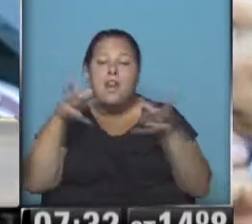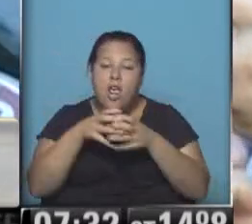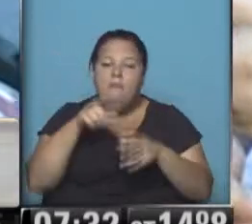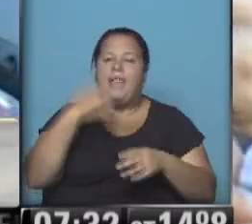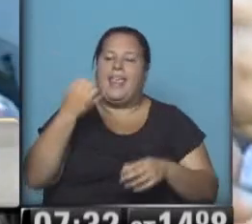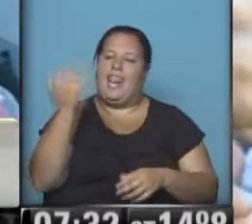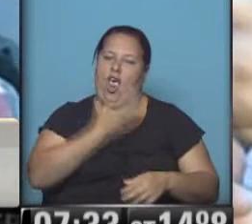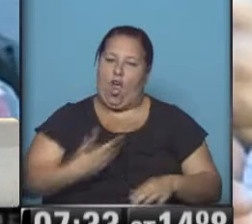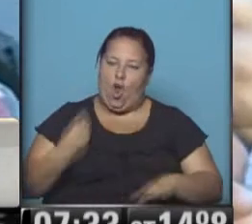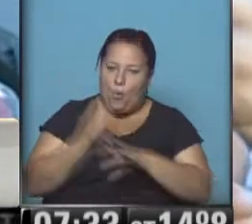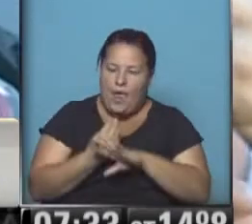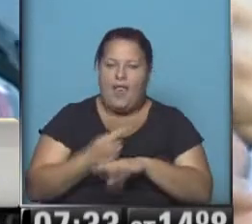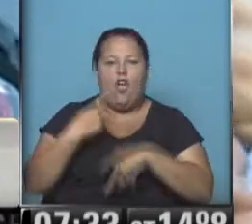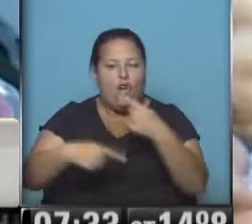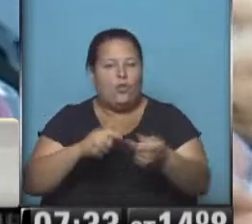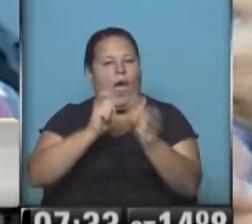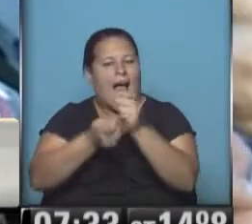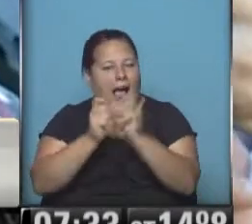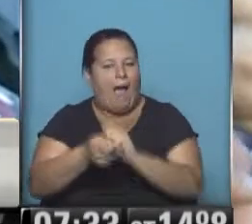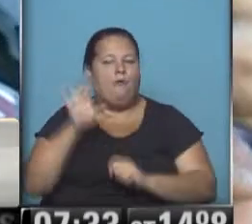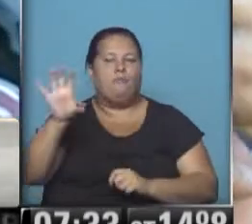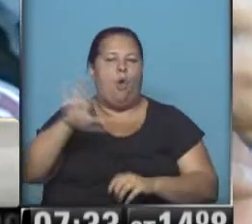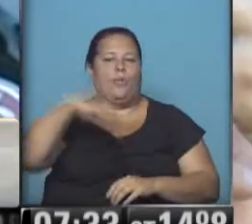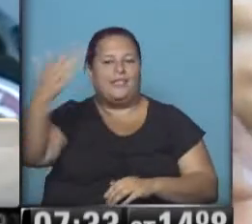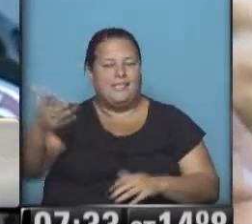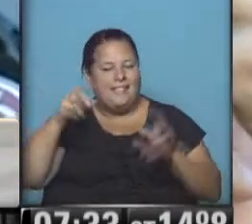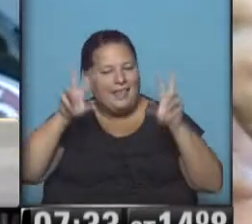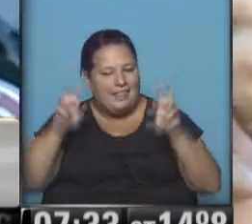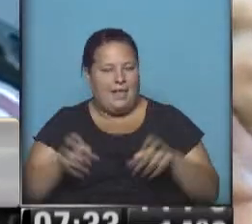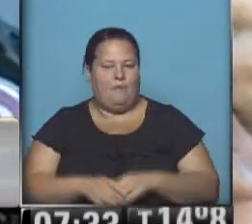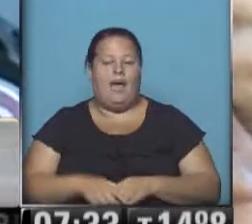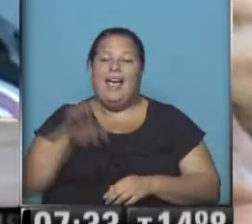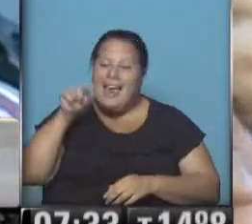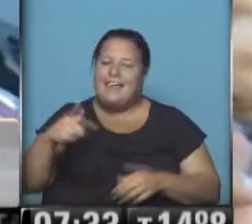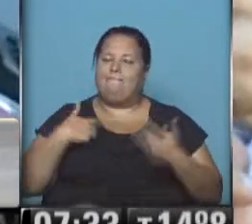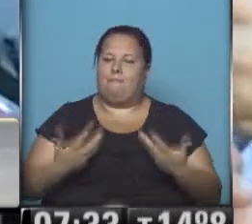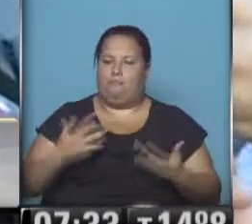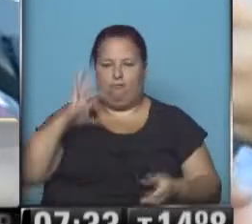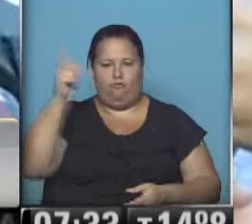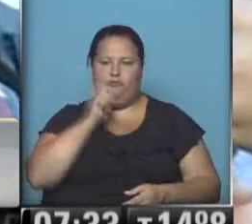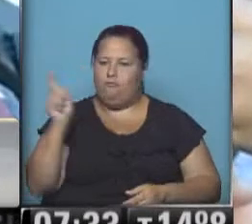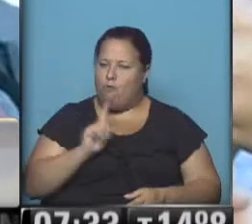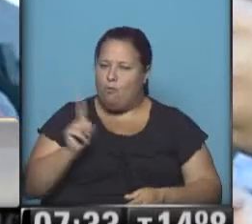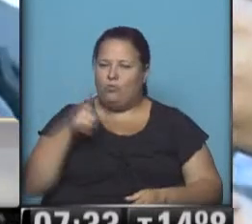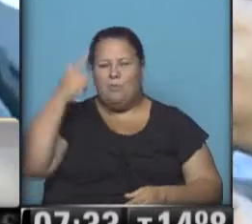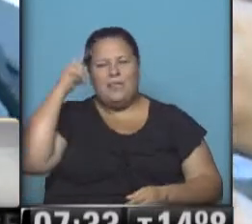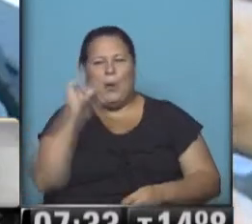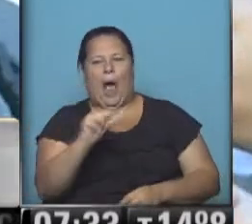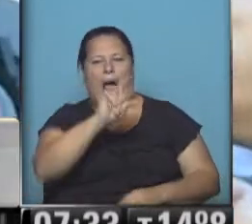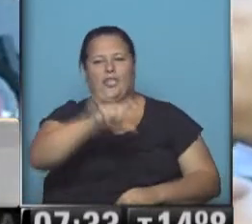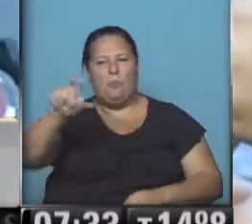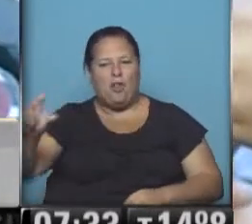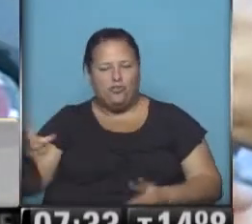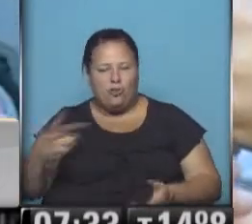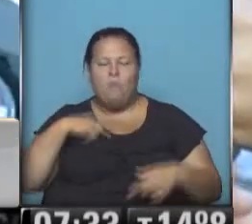quiere gobernar y seguir transformando la provincia en el fondo de la cuestión. Esto es lo que me molestó. Lo que me molesta es el desprecio por los otros.